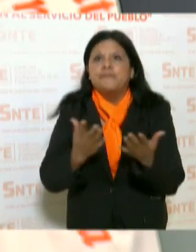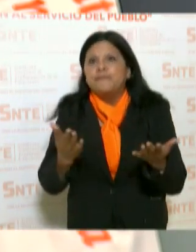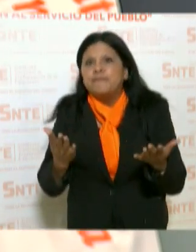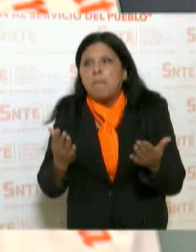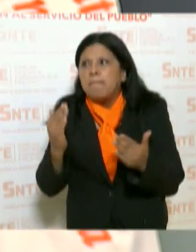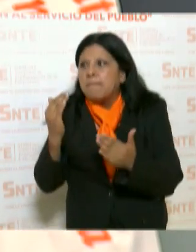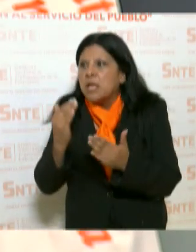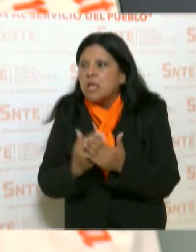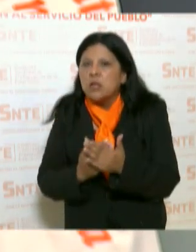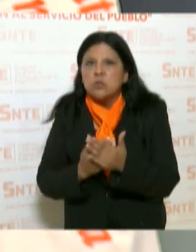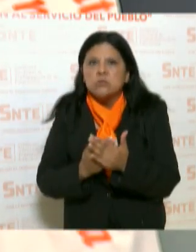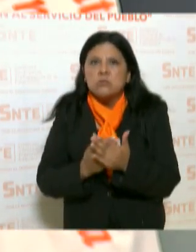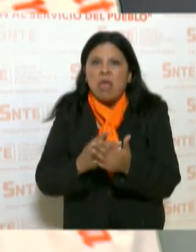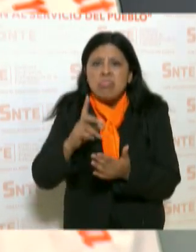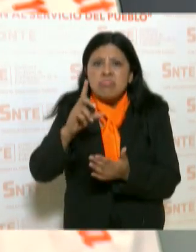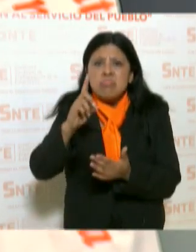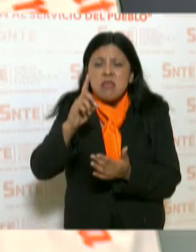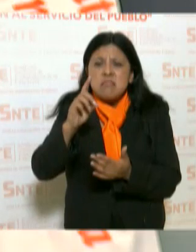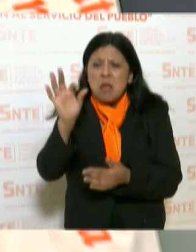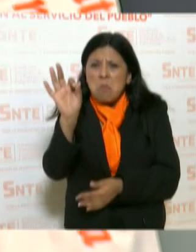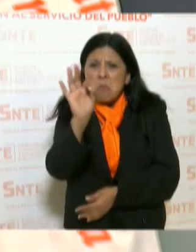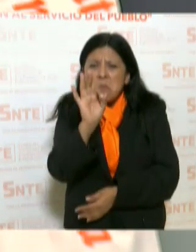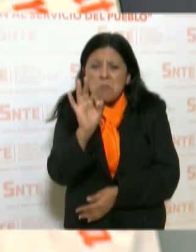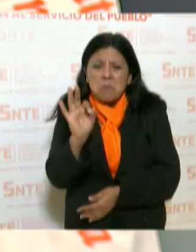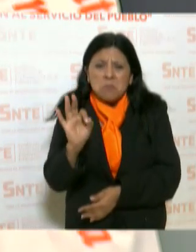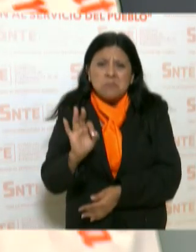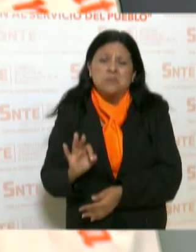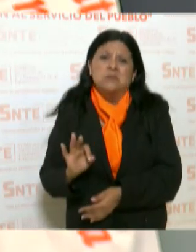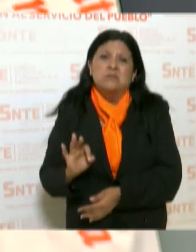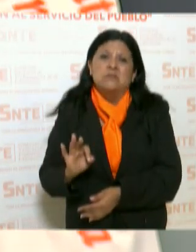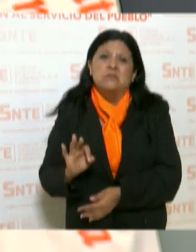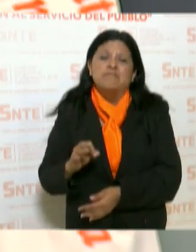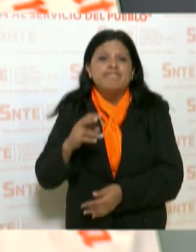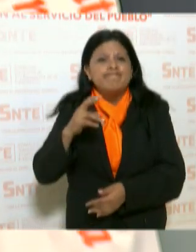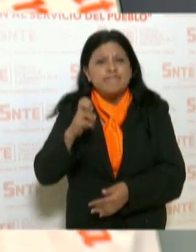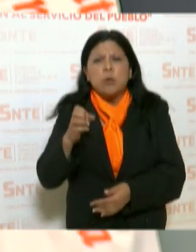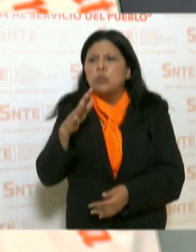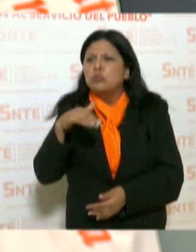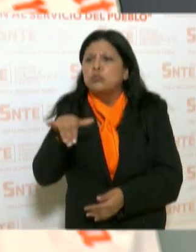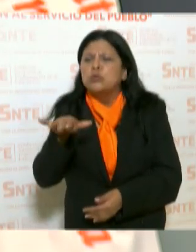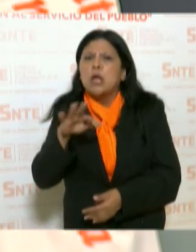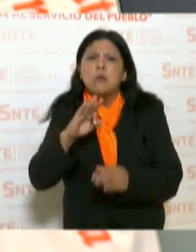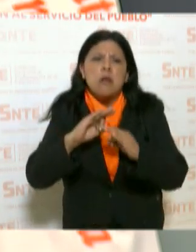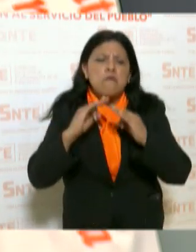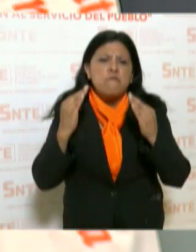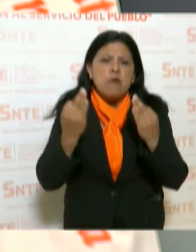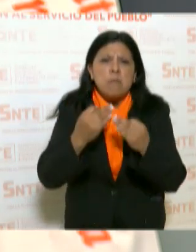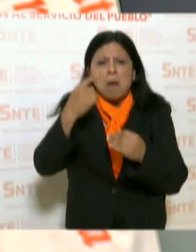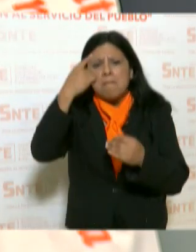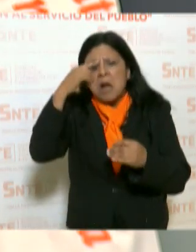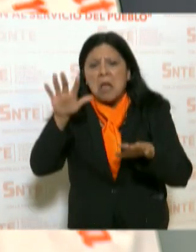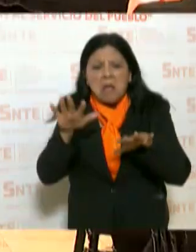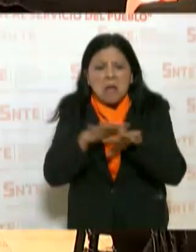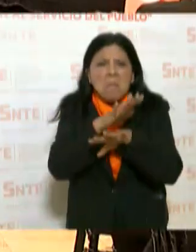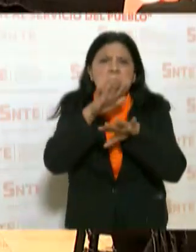30%. Entonces estamos buscando la forma de revertir esa